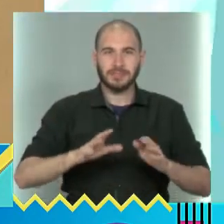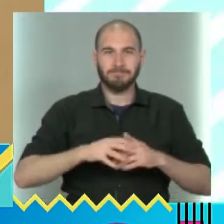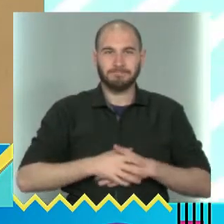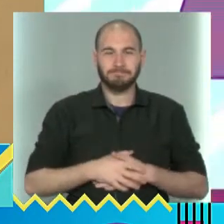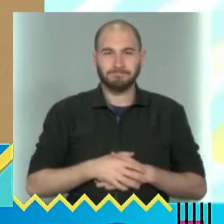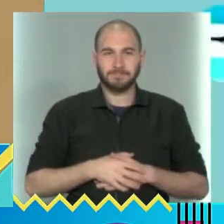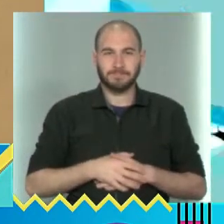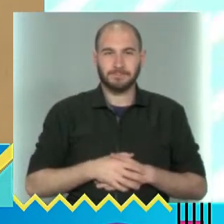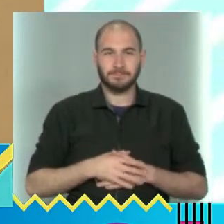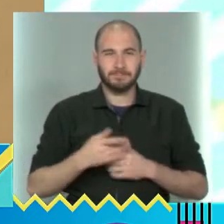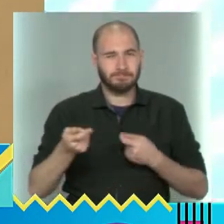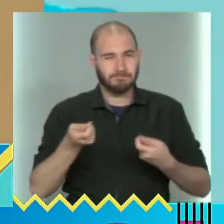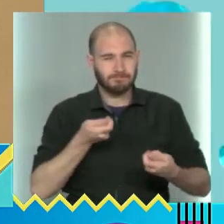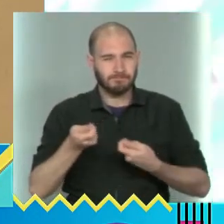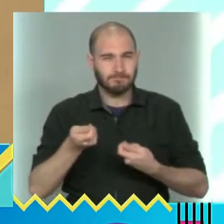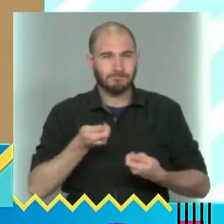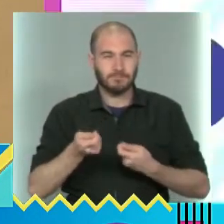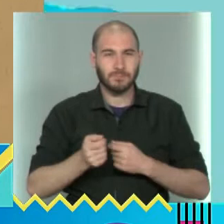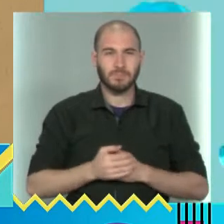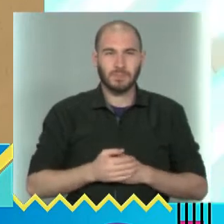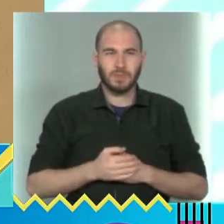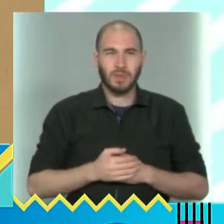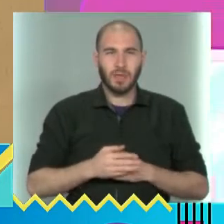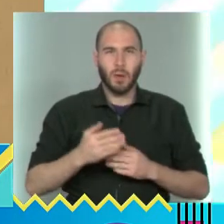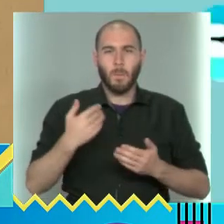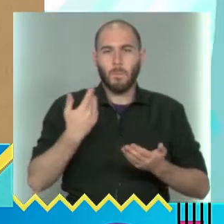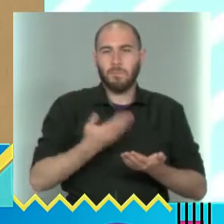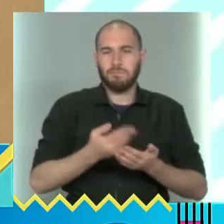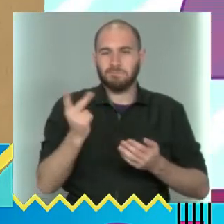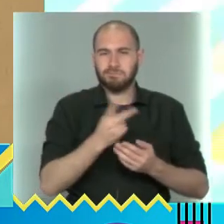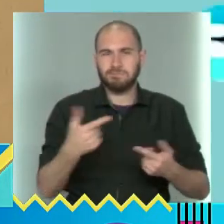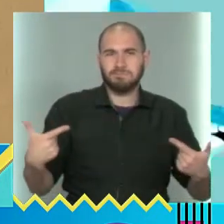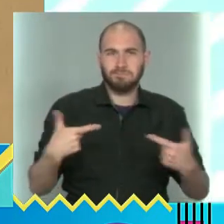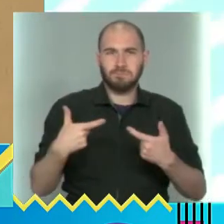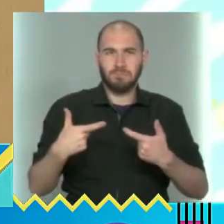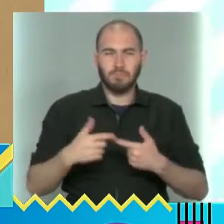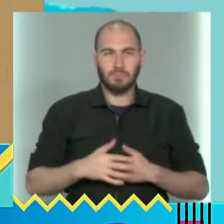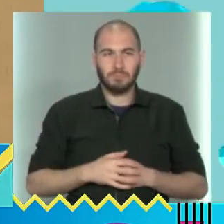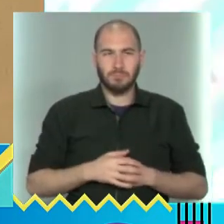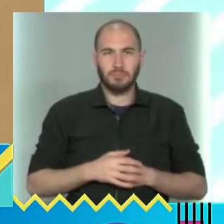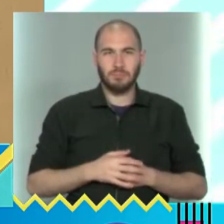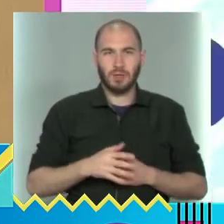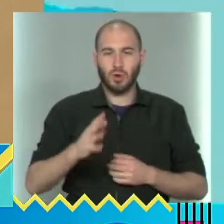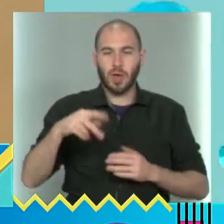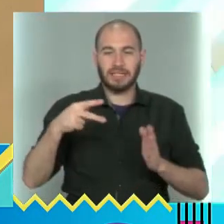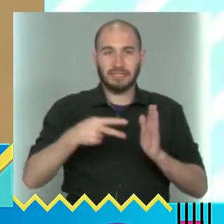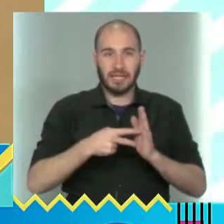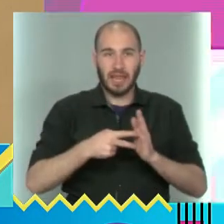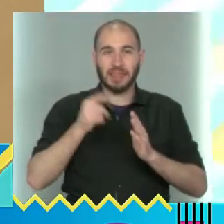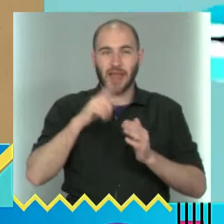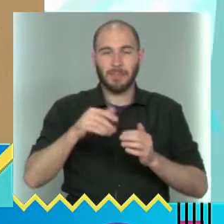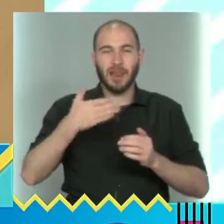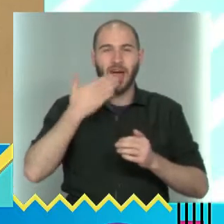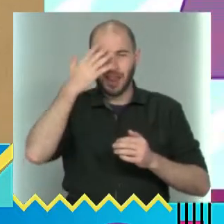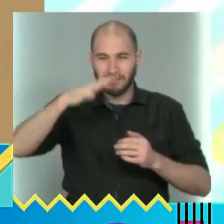a dirimir dos contrapuestos o dos contrapuntos en Siria y en el Medio Oriente